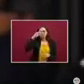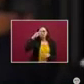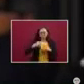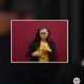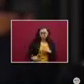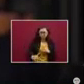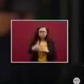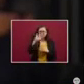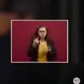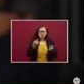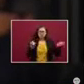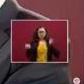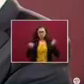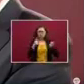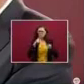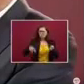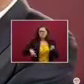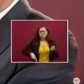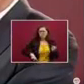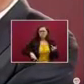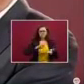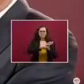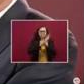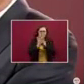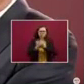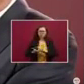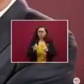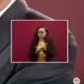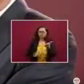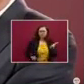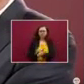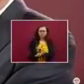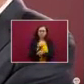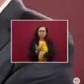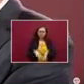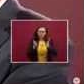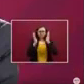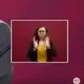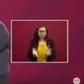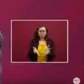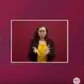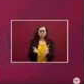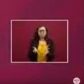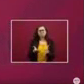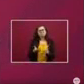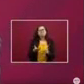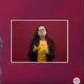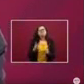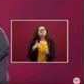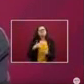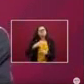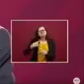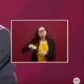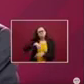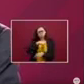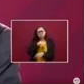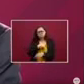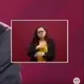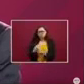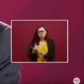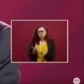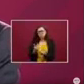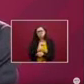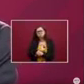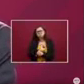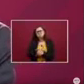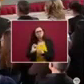mexicano. Y eso, bueno, no es a lo que le apostaban muchos. Por eso hay tantos hablando en contra de esto. Pero mire, los hombres de